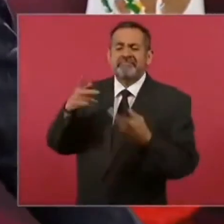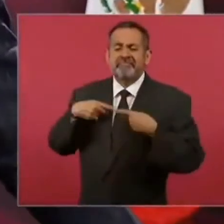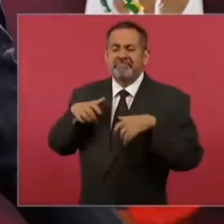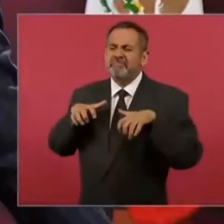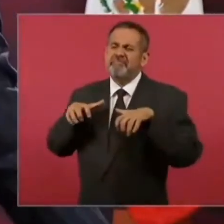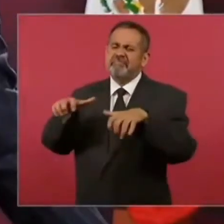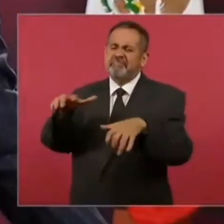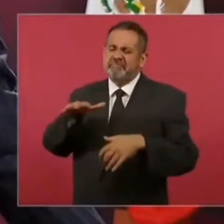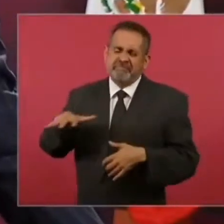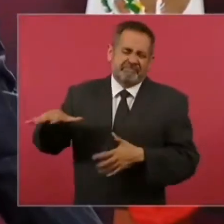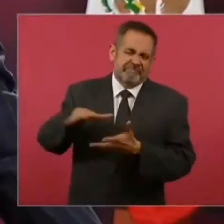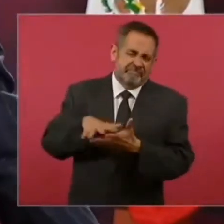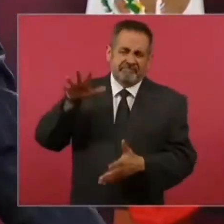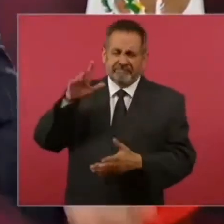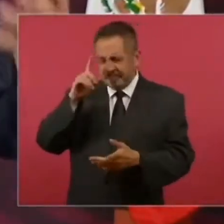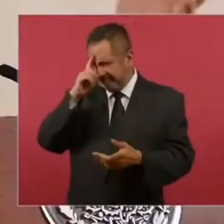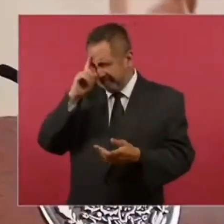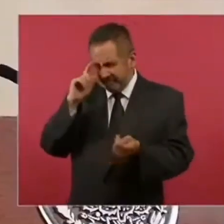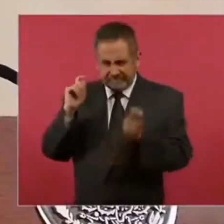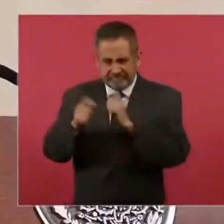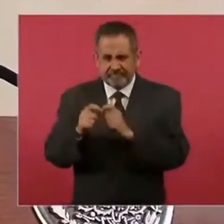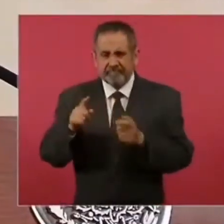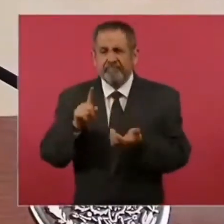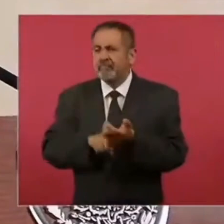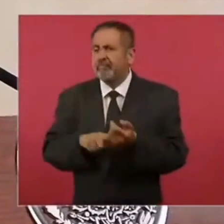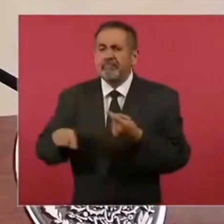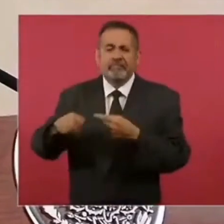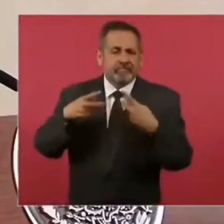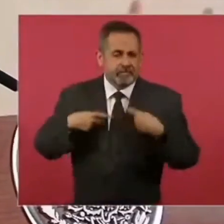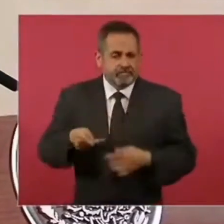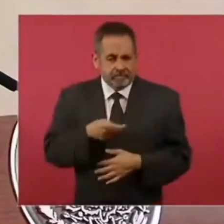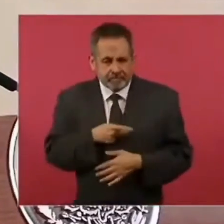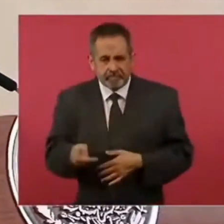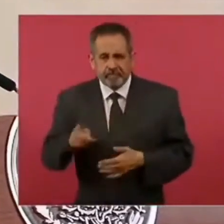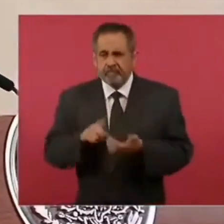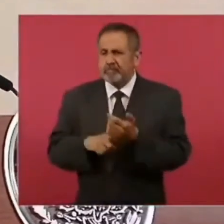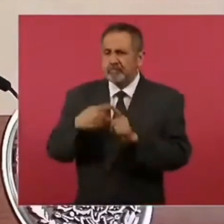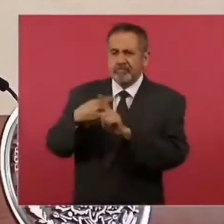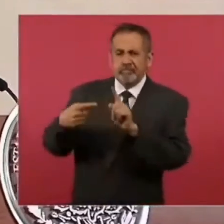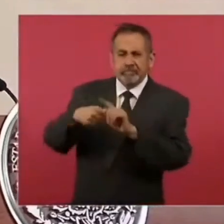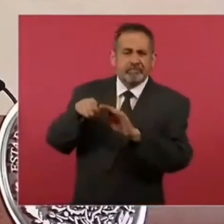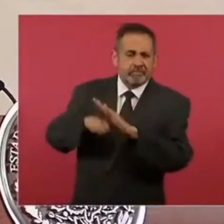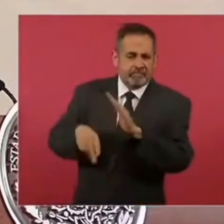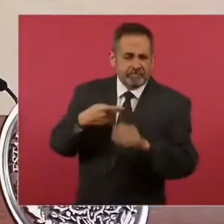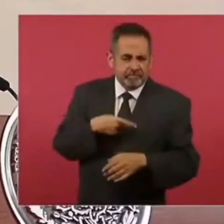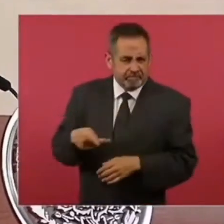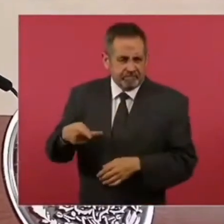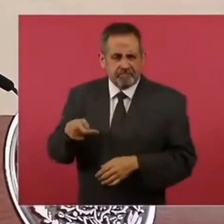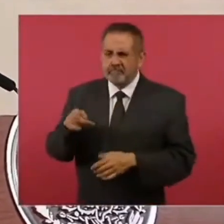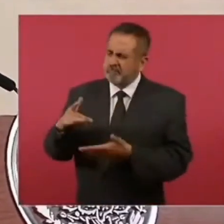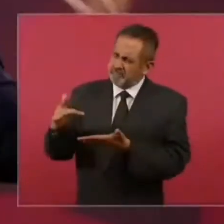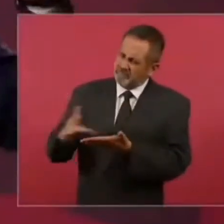gente, los pobres, integrantes de clase media,